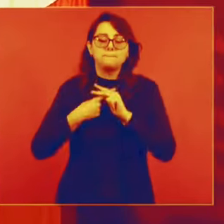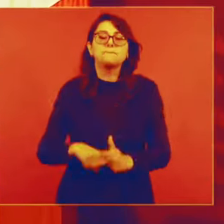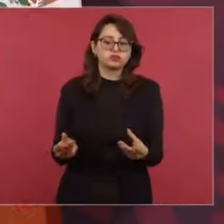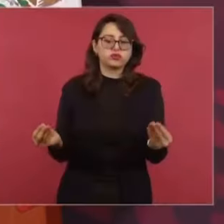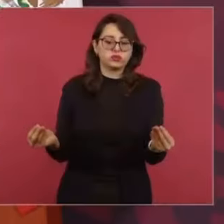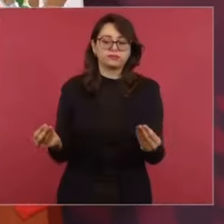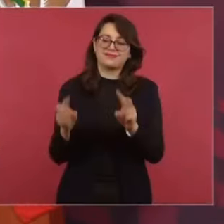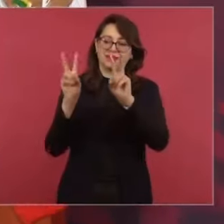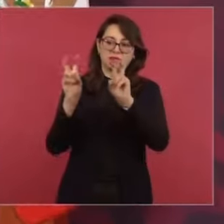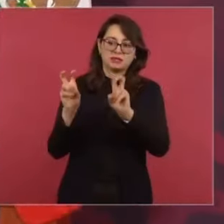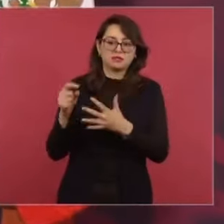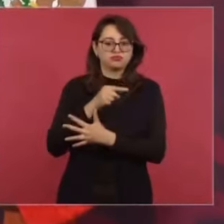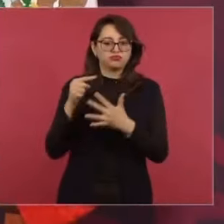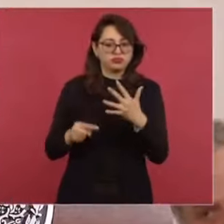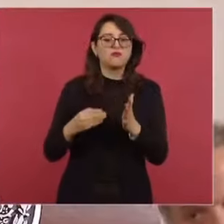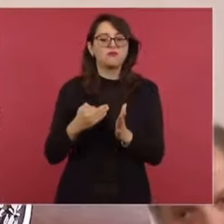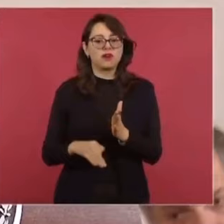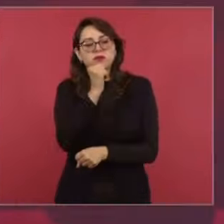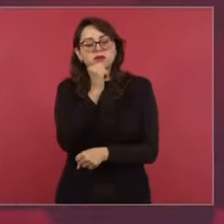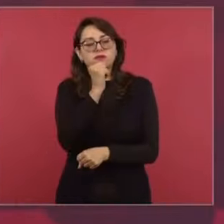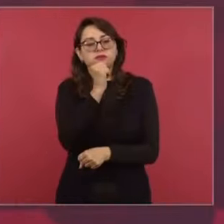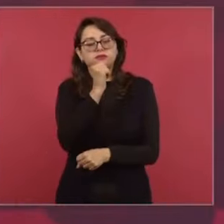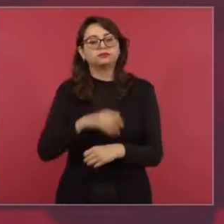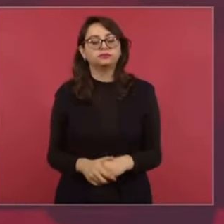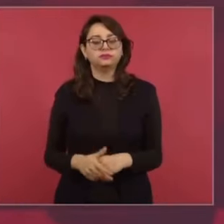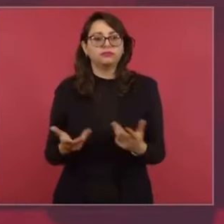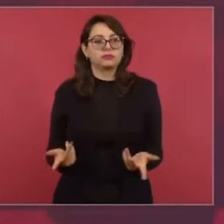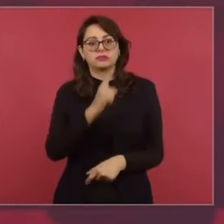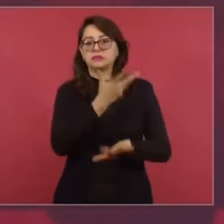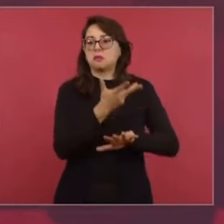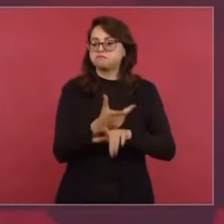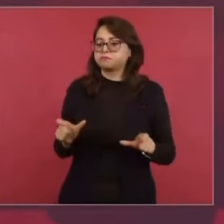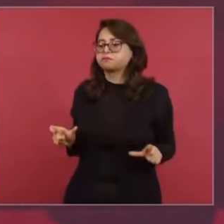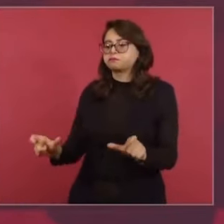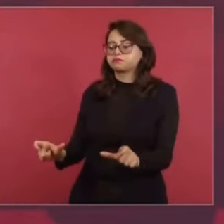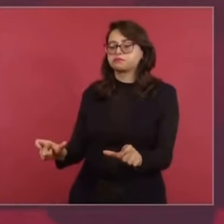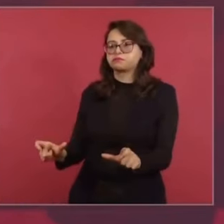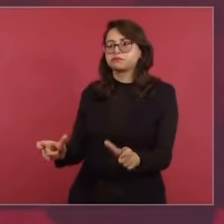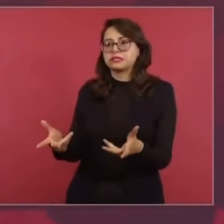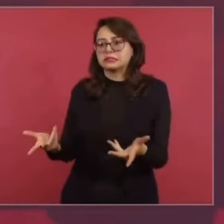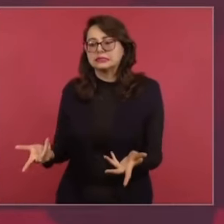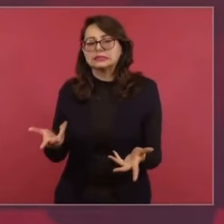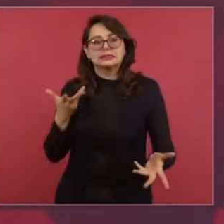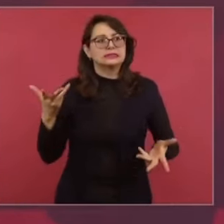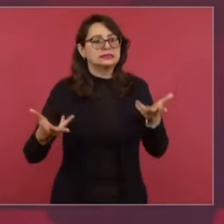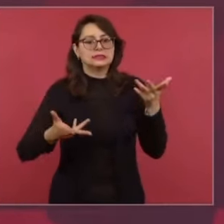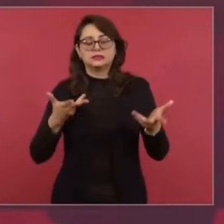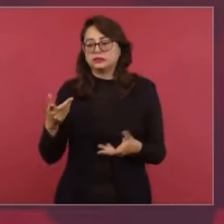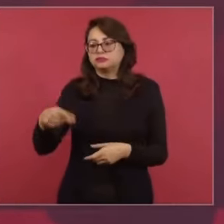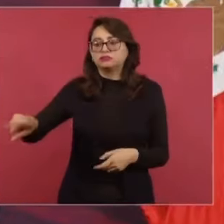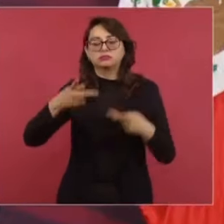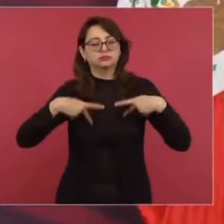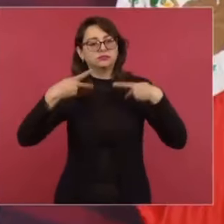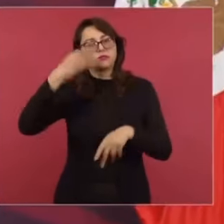y Cuba, sobre todo lo relacionado con el bloqueo, estas medidas de bloqueo, el que puedan